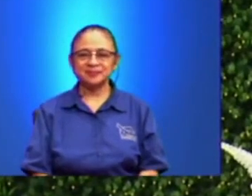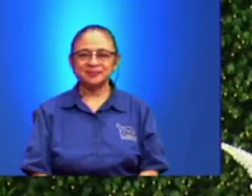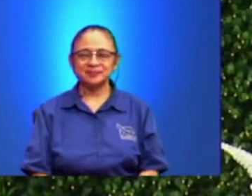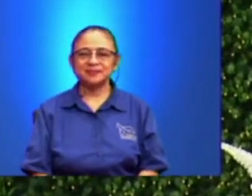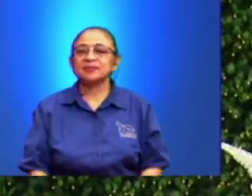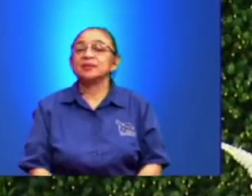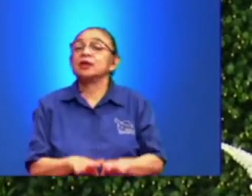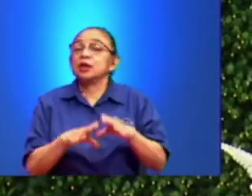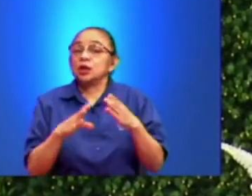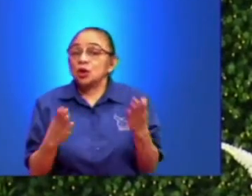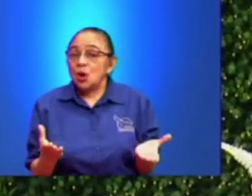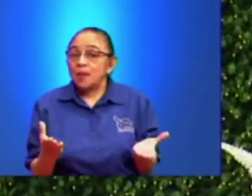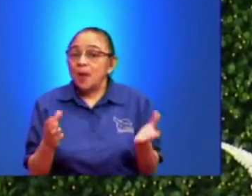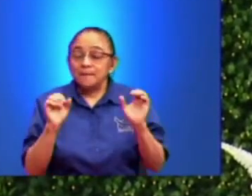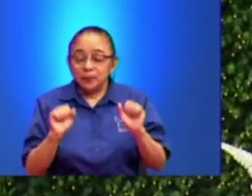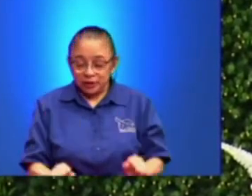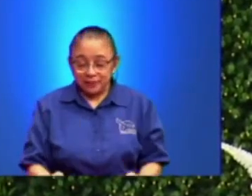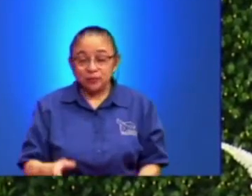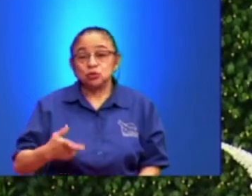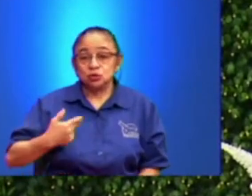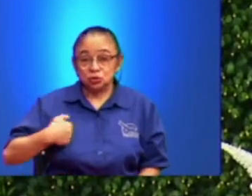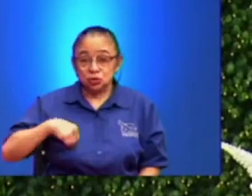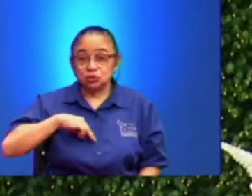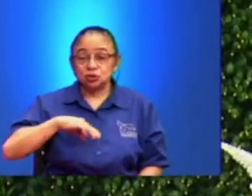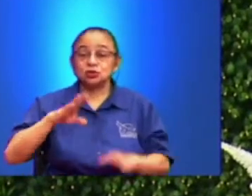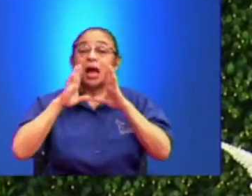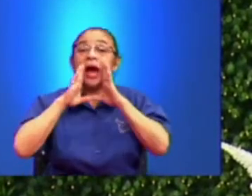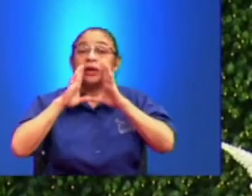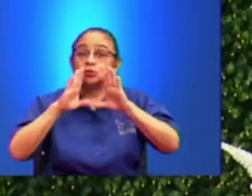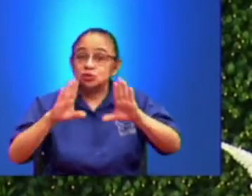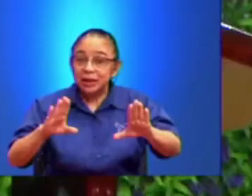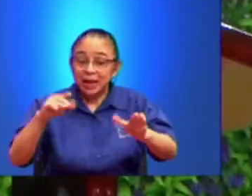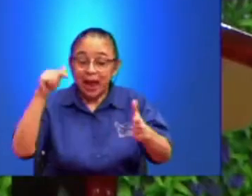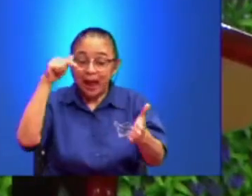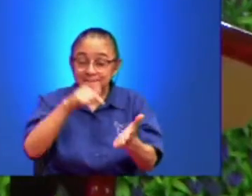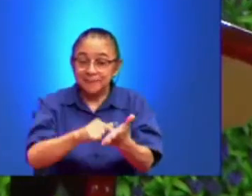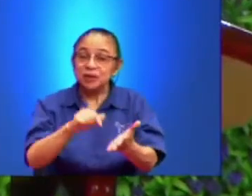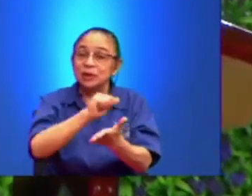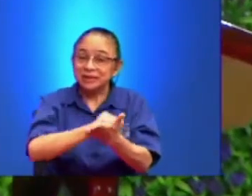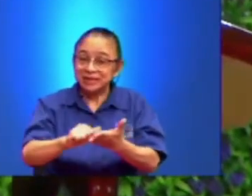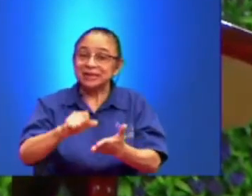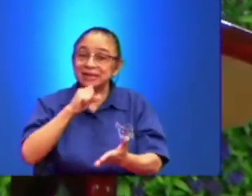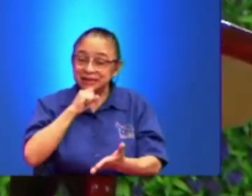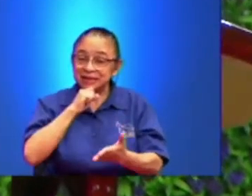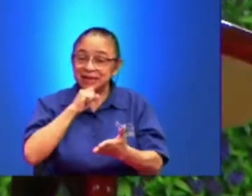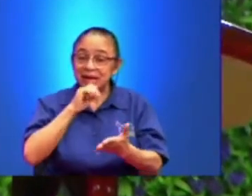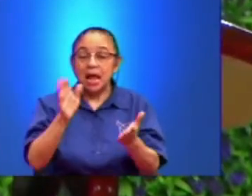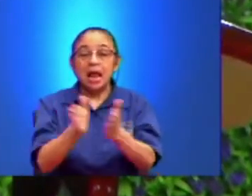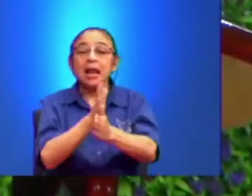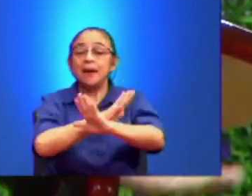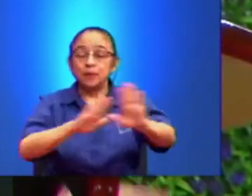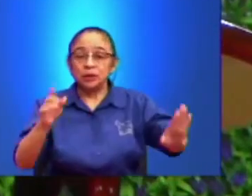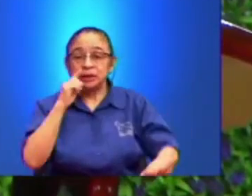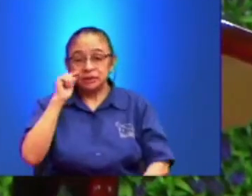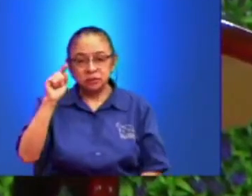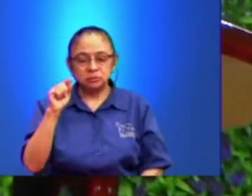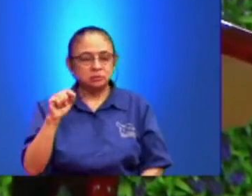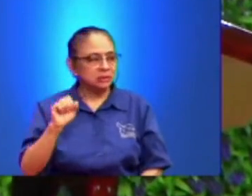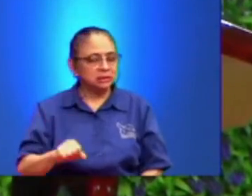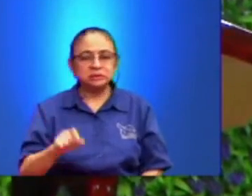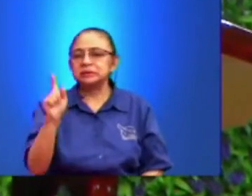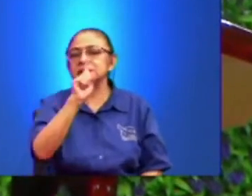pero como podríamos estar nosotros anunciando en la media la santa cena la muerte del señor si ni siquiera queremos